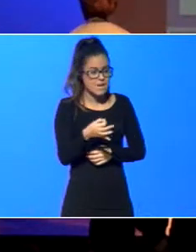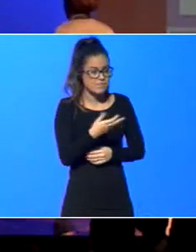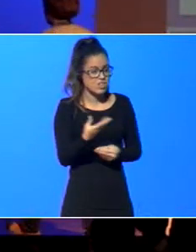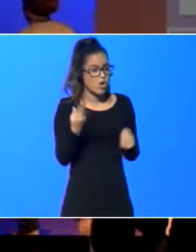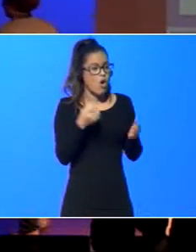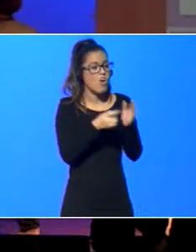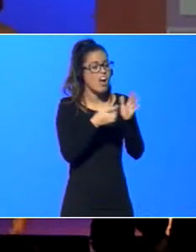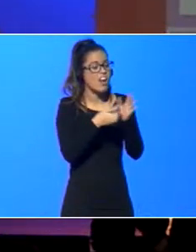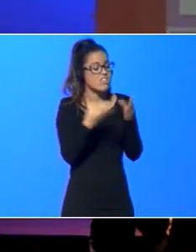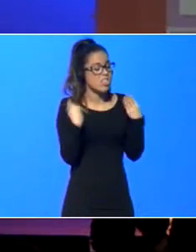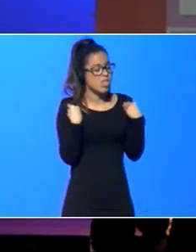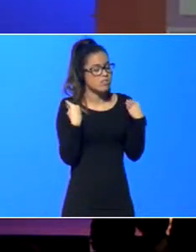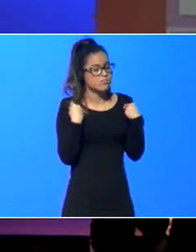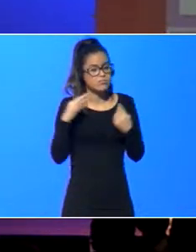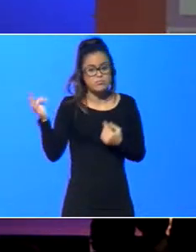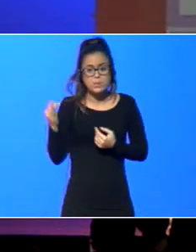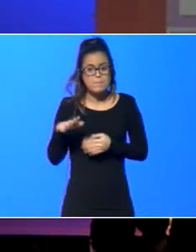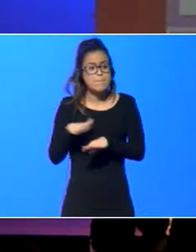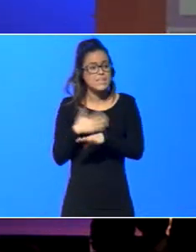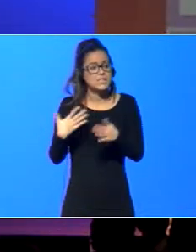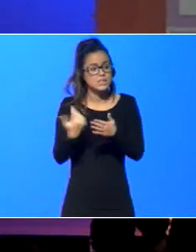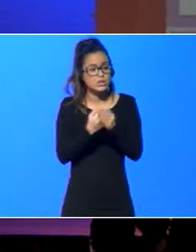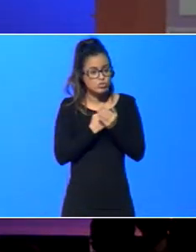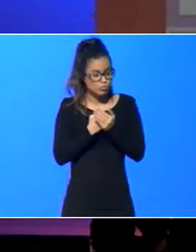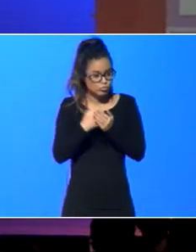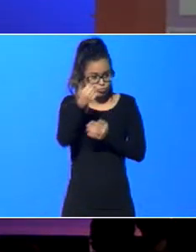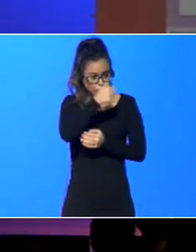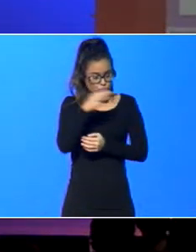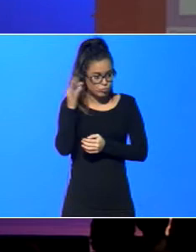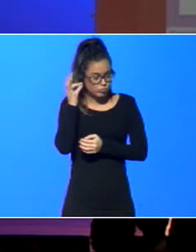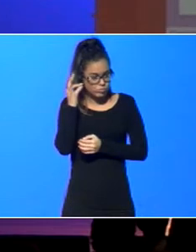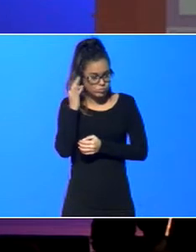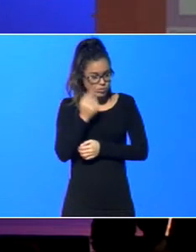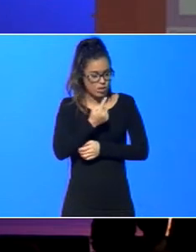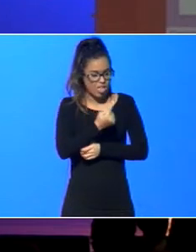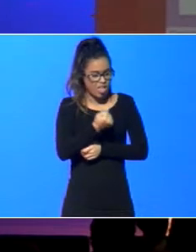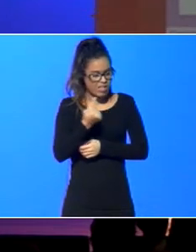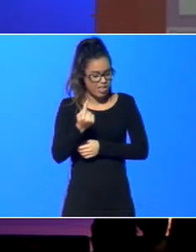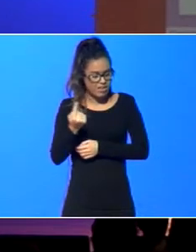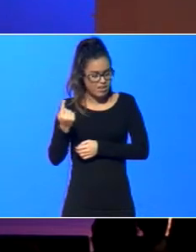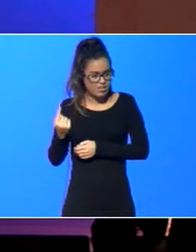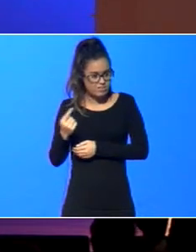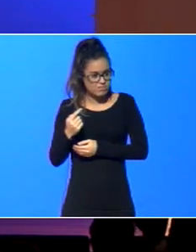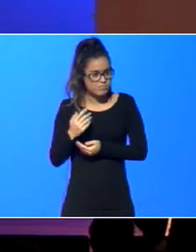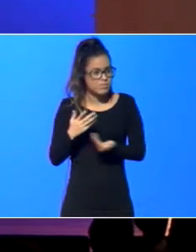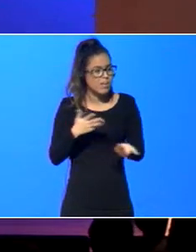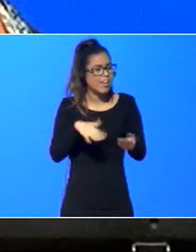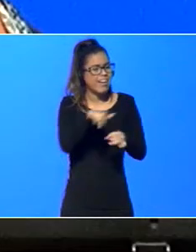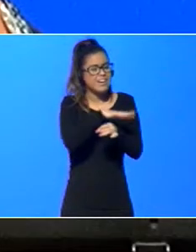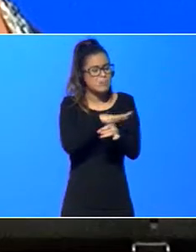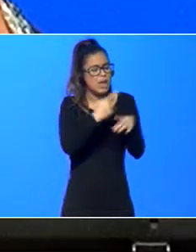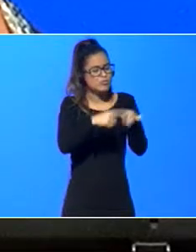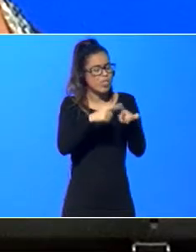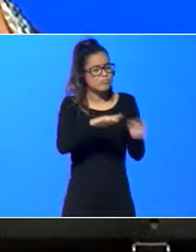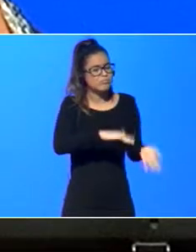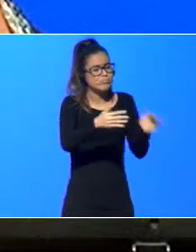Duintasuna. Denondako. Denontzako. Eta danok bakoitzak bere ahalmenien dauena. Eta esparru askotik.